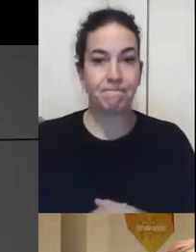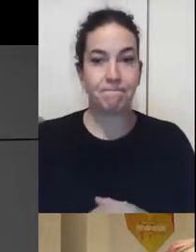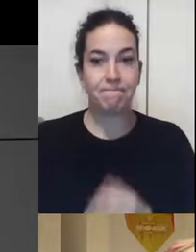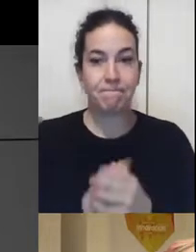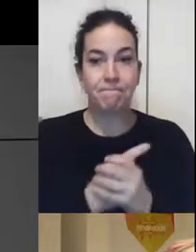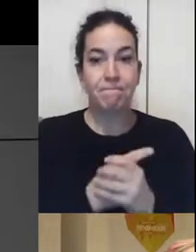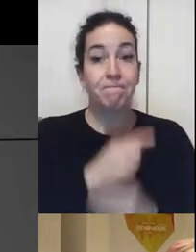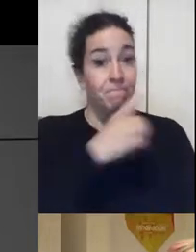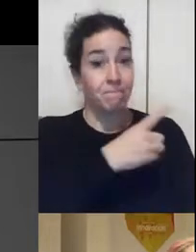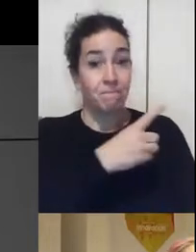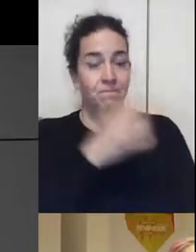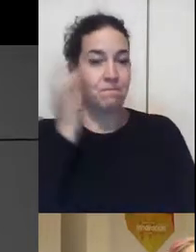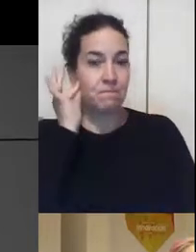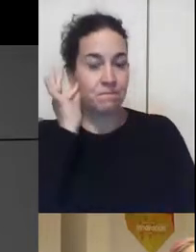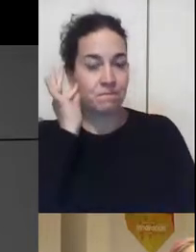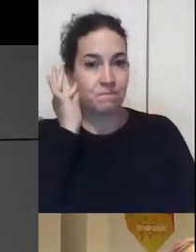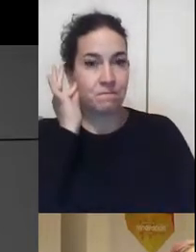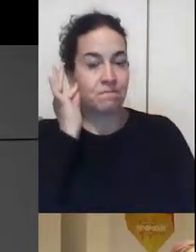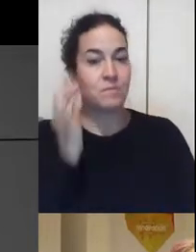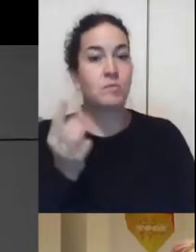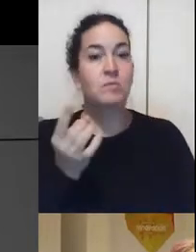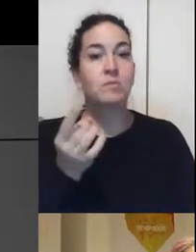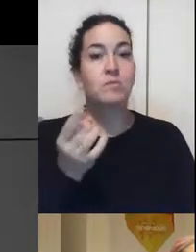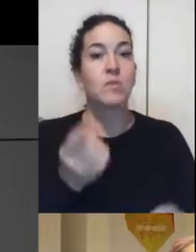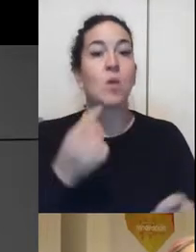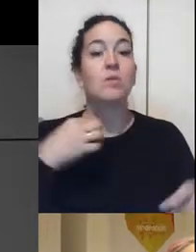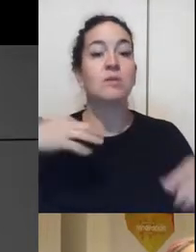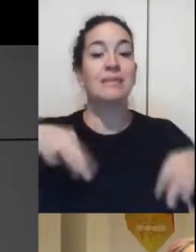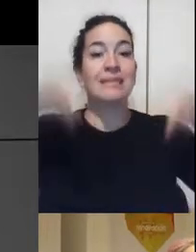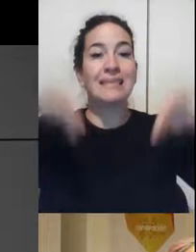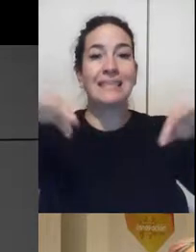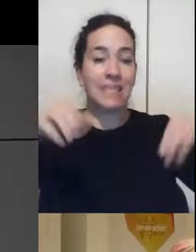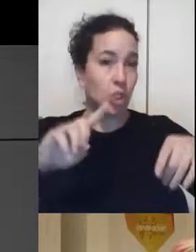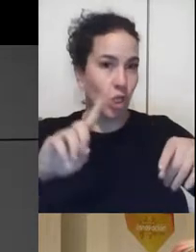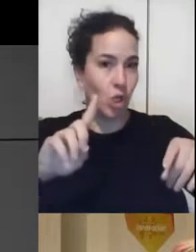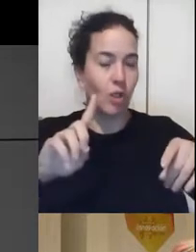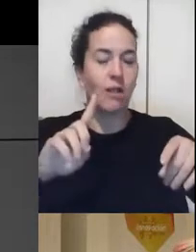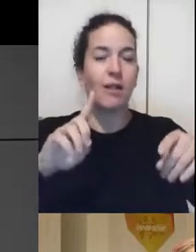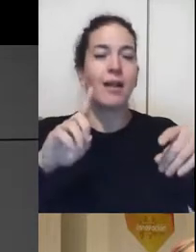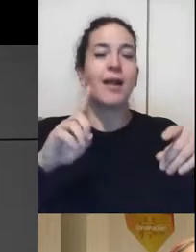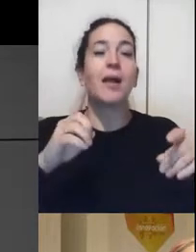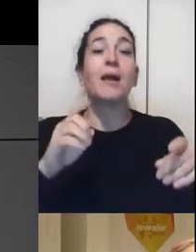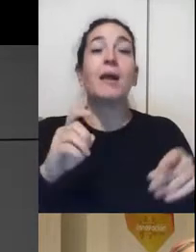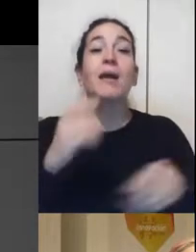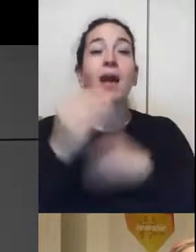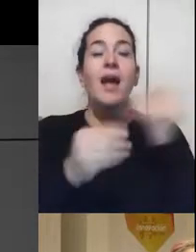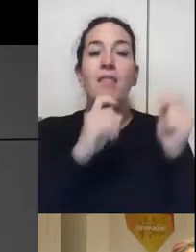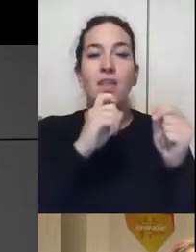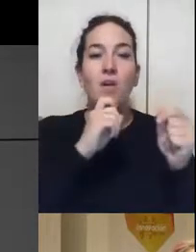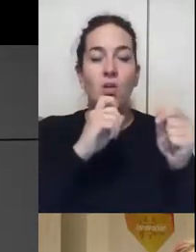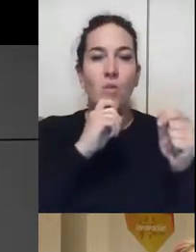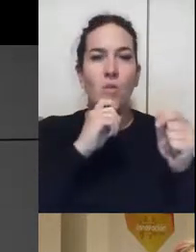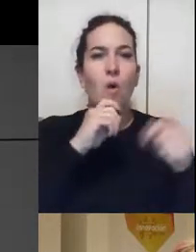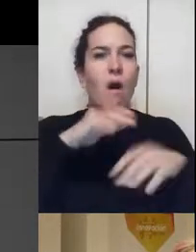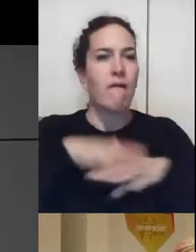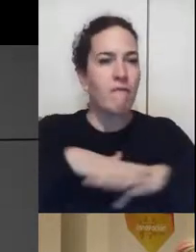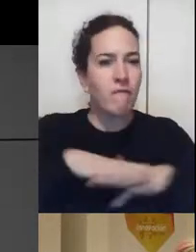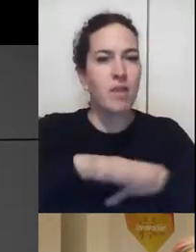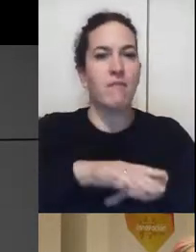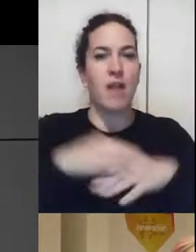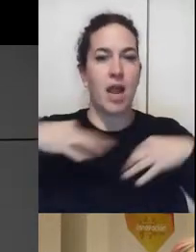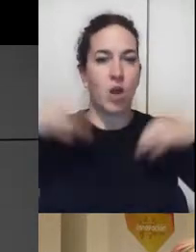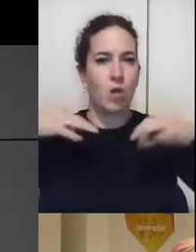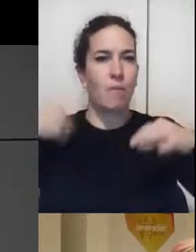alumna desarrolló un nuevo tejido a partir del triturado de fibras y de tejidos ya